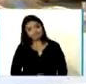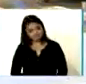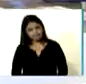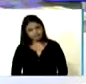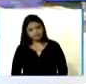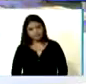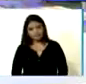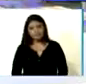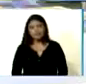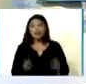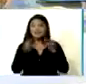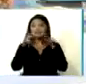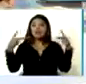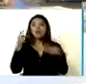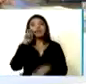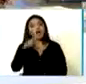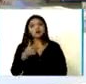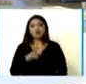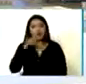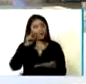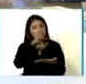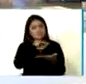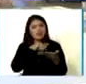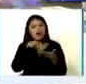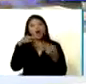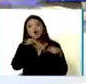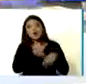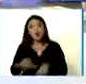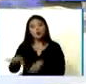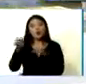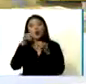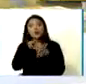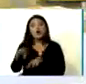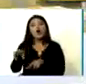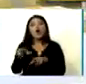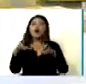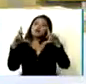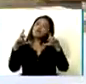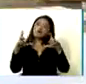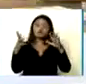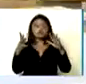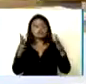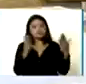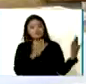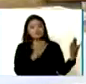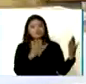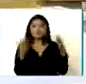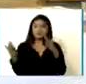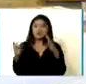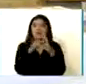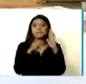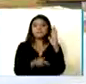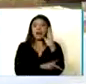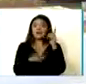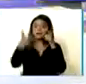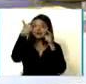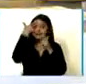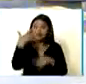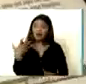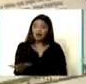Vea, señorita Merlin? Ajá, correo. Yo estaba viendo el correo del Orinoco, correo, porque tiene una foto parecida a la que hemos analizado del parque Hugo Chávez.